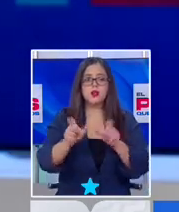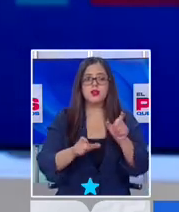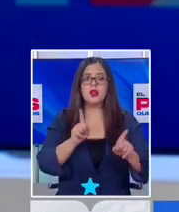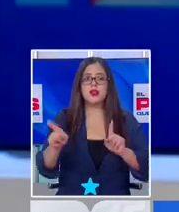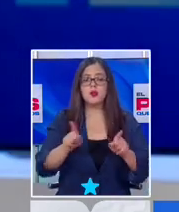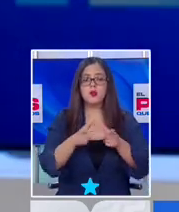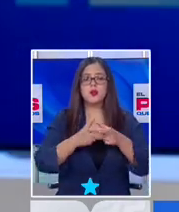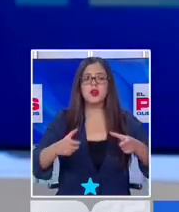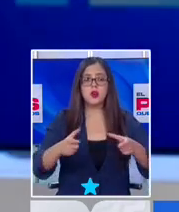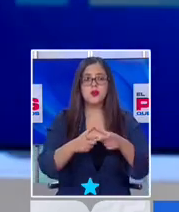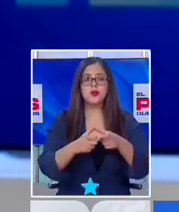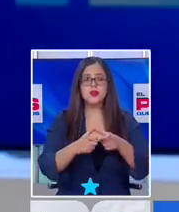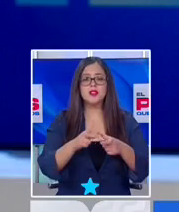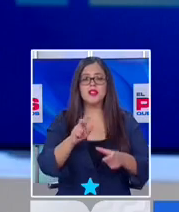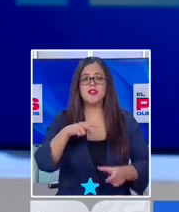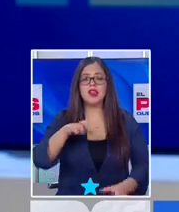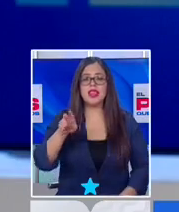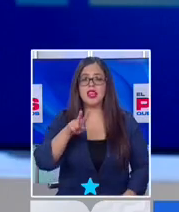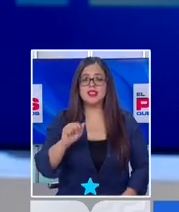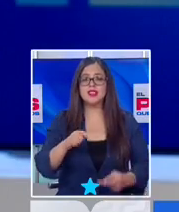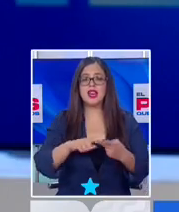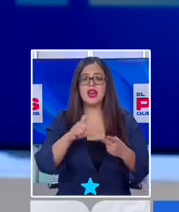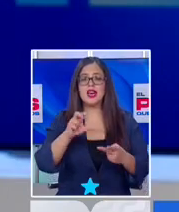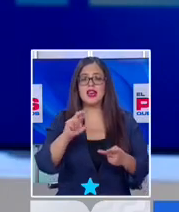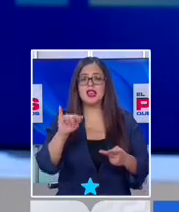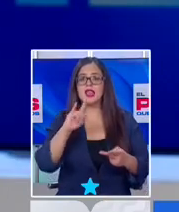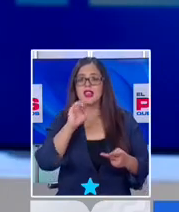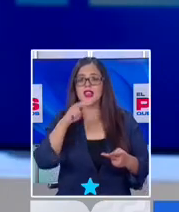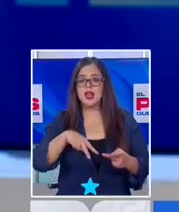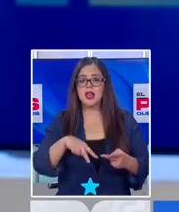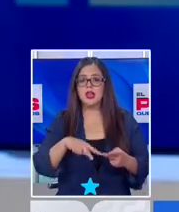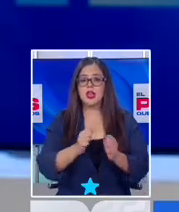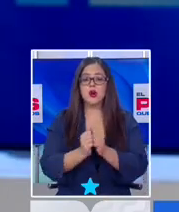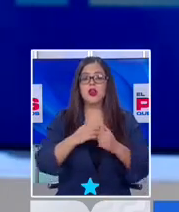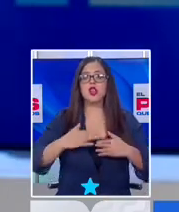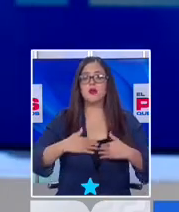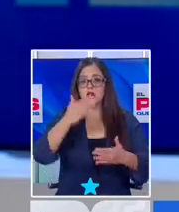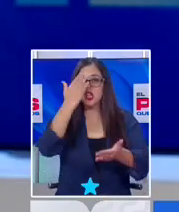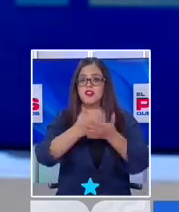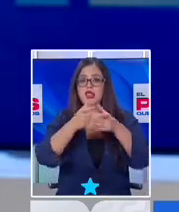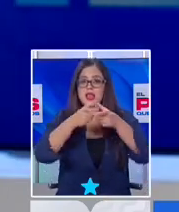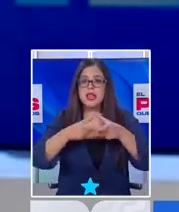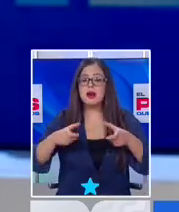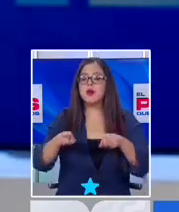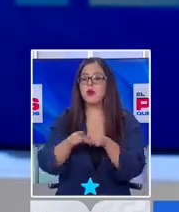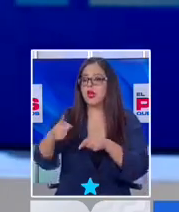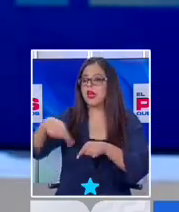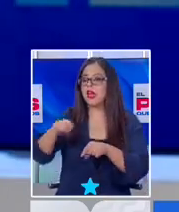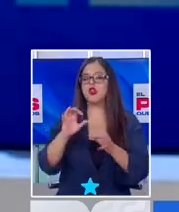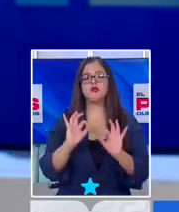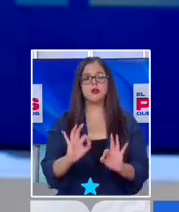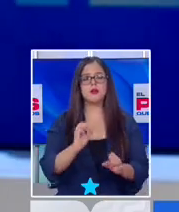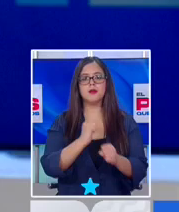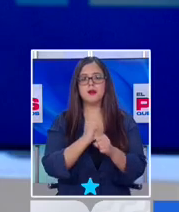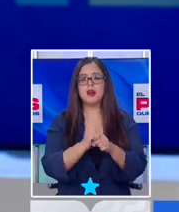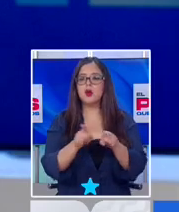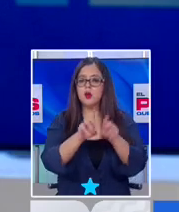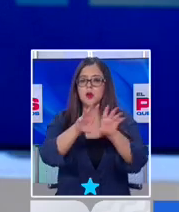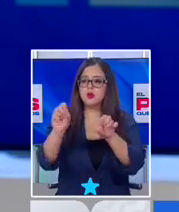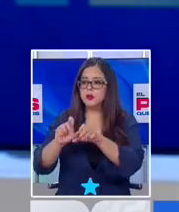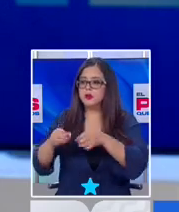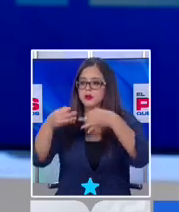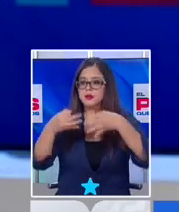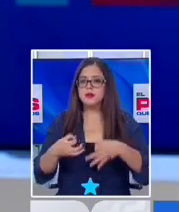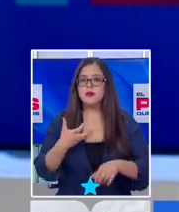la comisión vanessa hope y cristian viera que es mi colega de frente amplio que realmente él y creo que lo han hecho espectacular llegando a amplios consensos